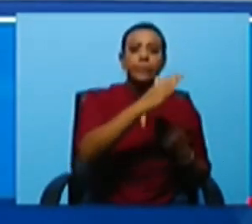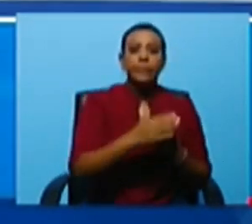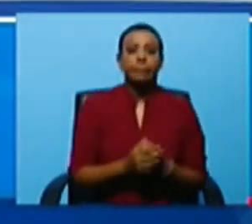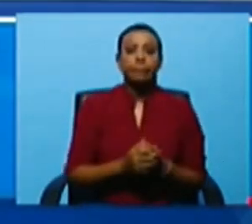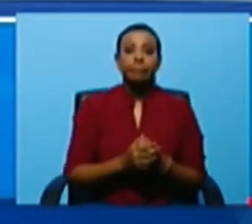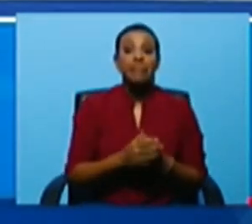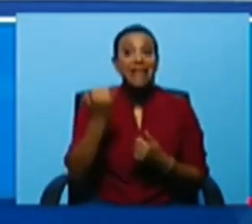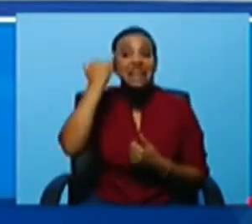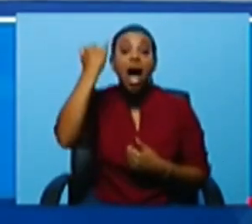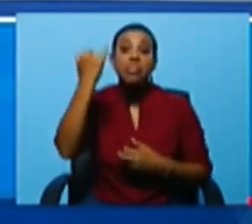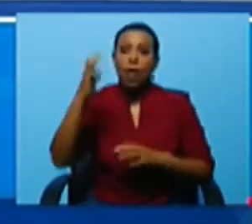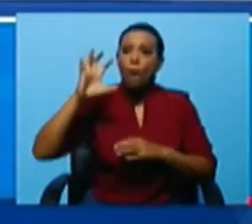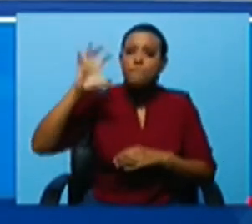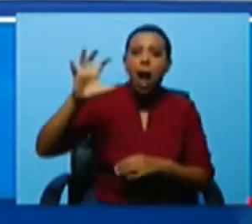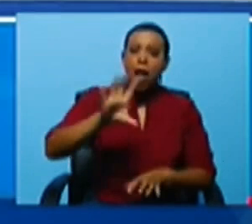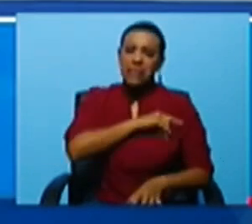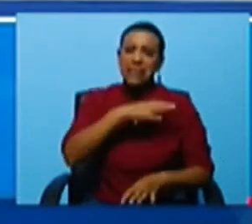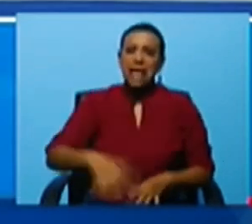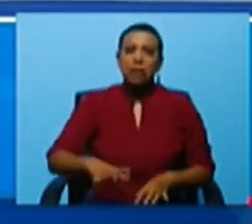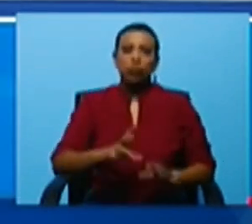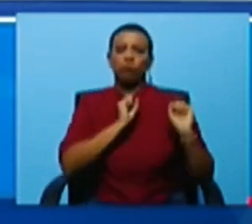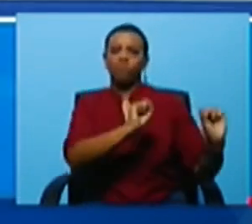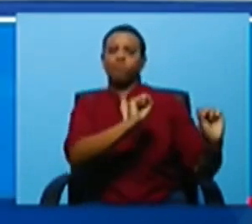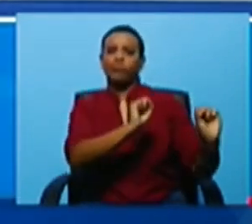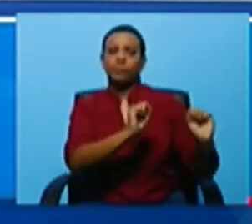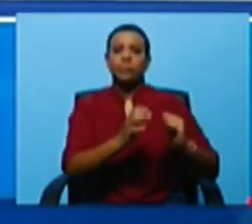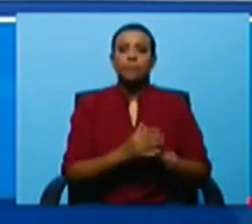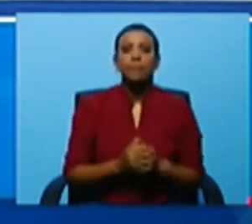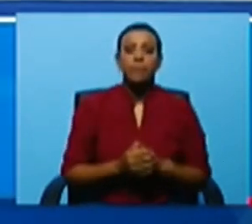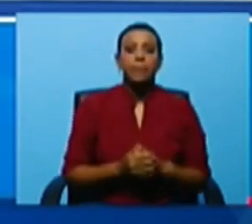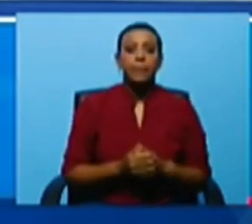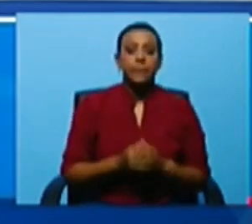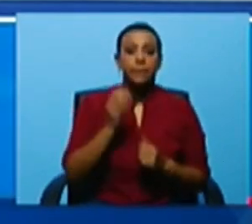de la idea republicana sobre la monarquía.